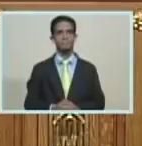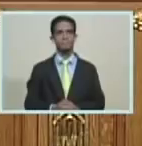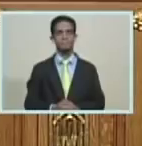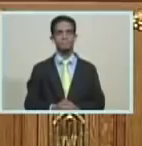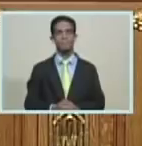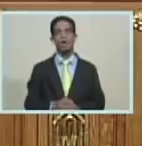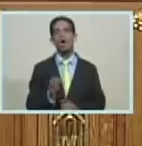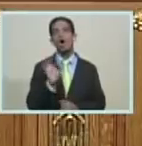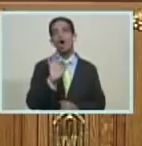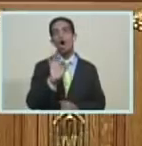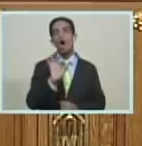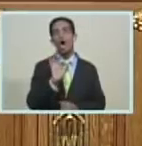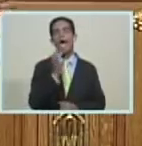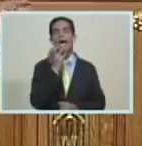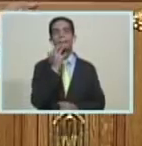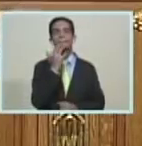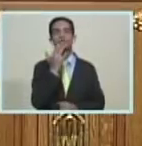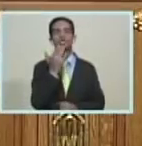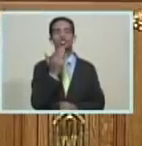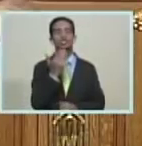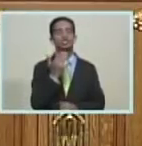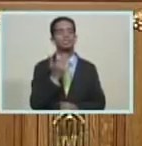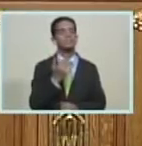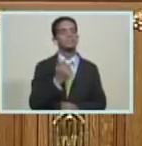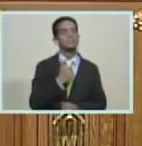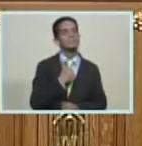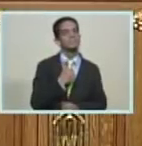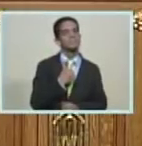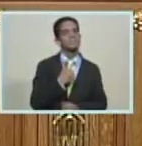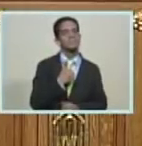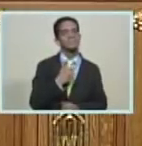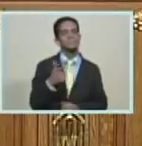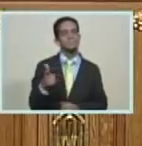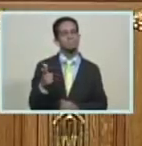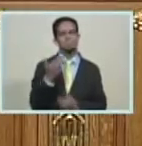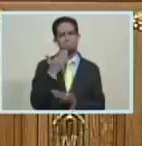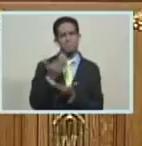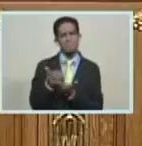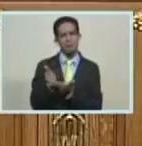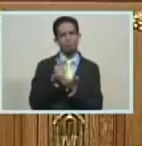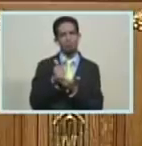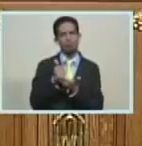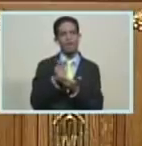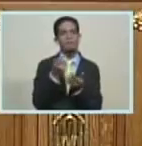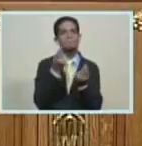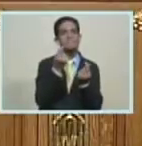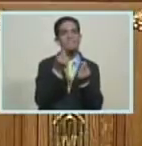O cuando soborna a un funcionario público para obtener prebenda.